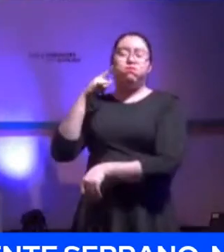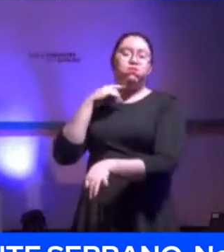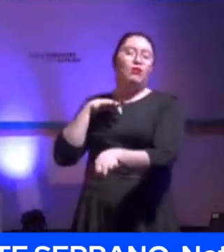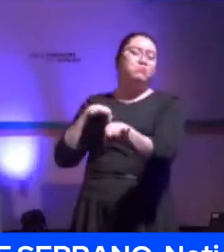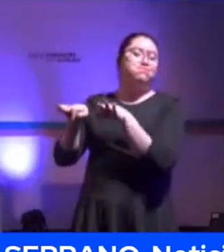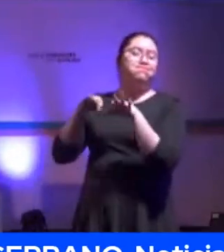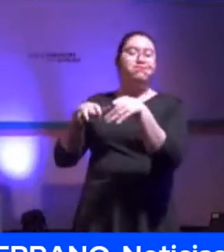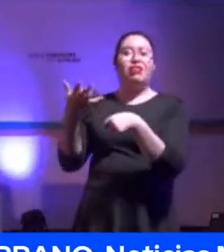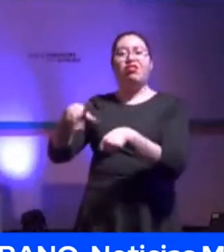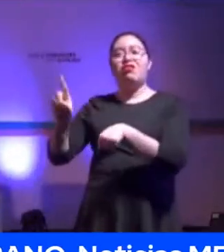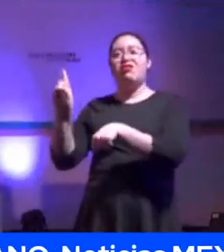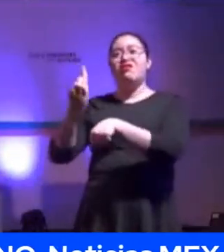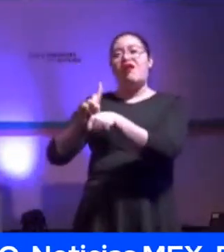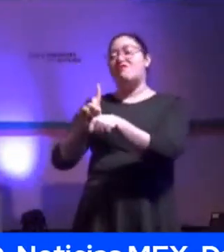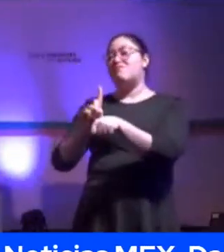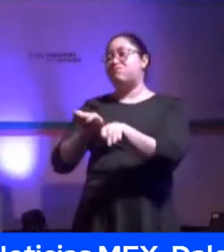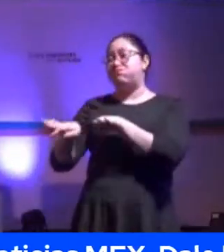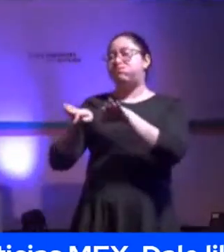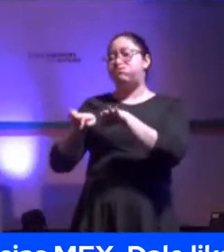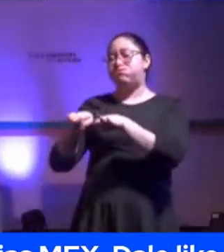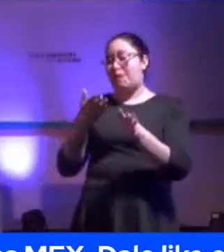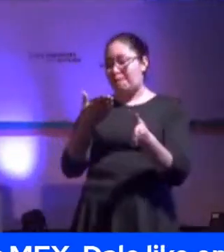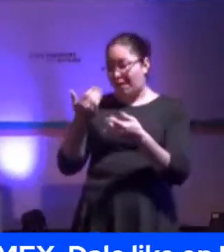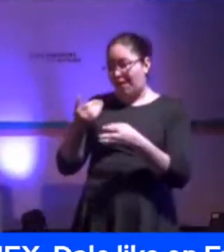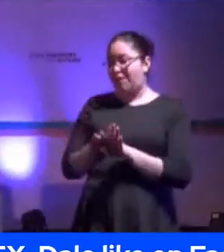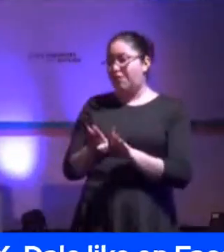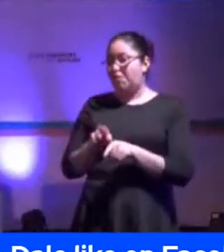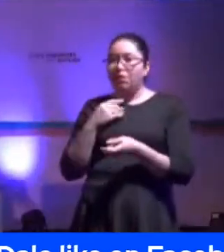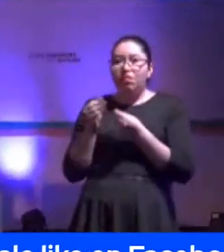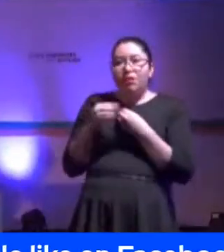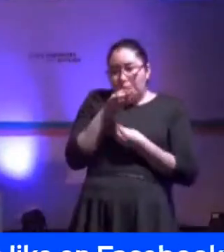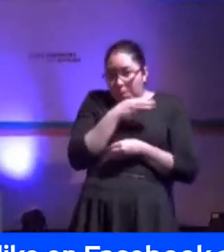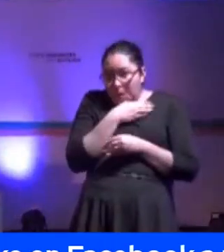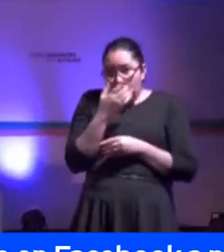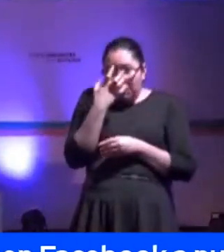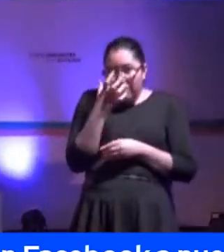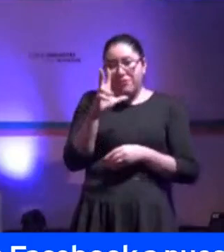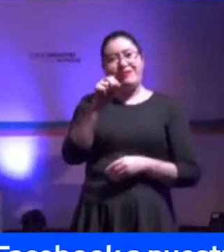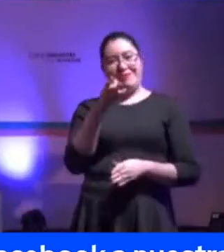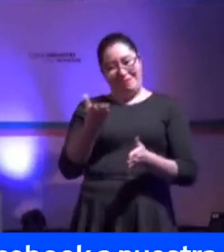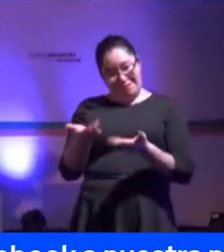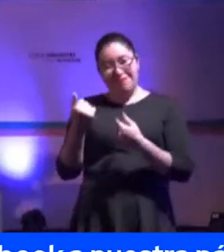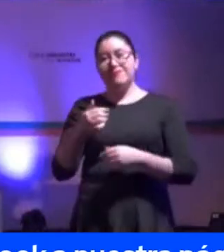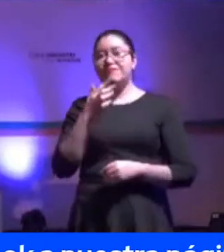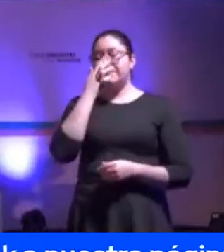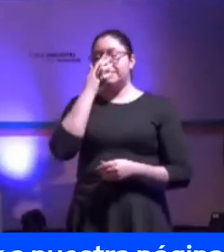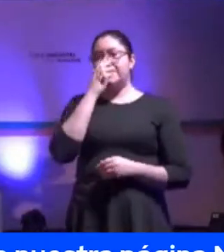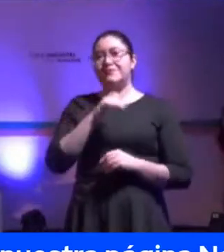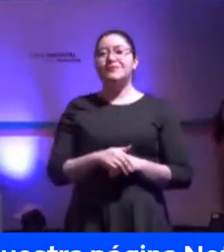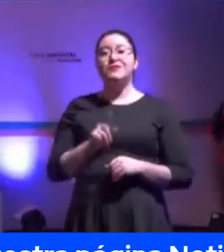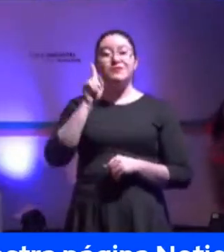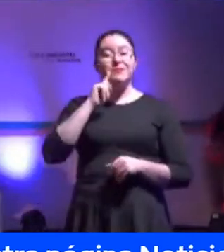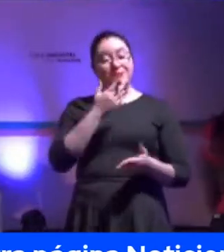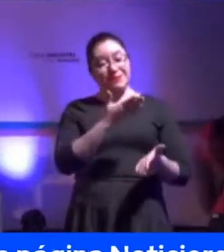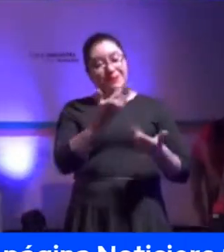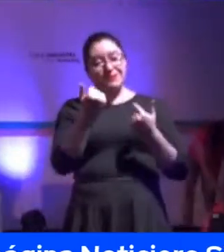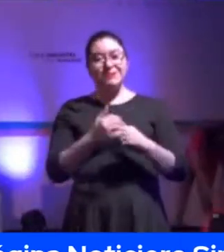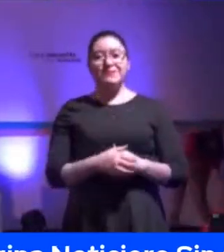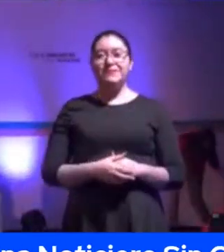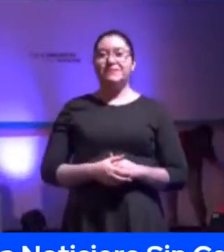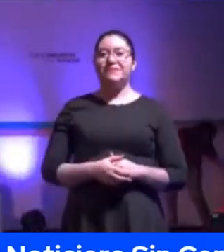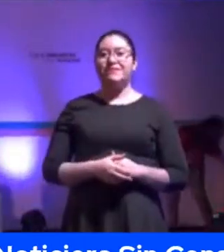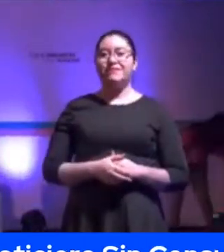10 días. Vengan, no, aquí no más falta que se me chiven, vénganse para arriba. ¡Chicas del coro! Véngase para